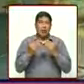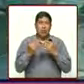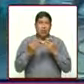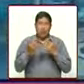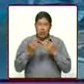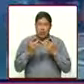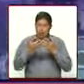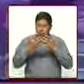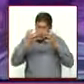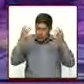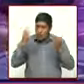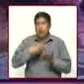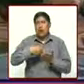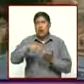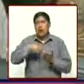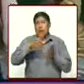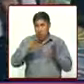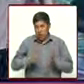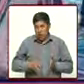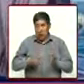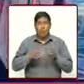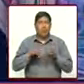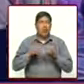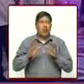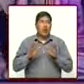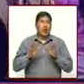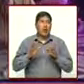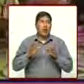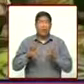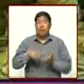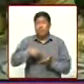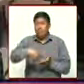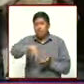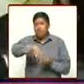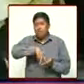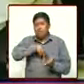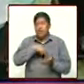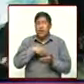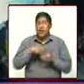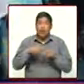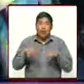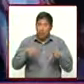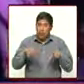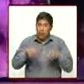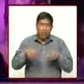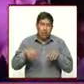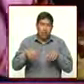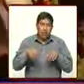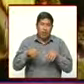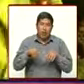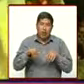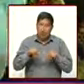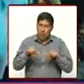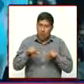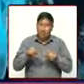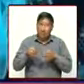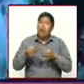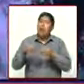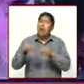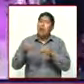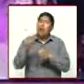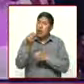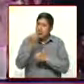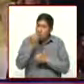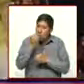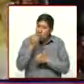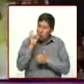de bailarines en su tema de tejido, de su danza, de su gastronomía, el tema de sus cuerdas de sonido